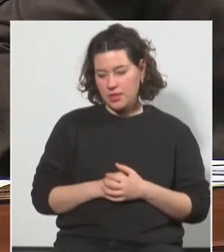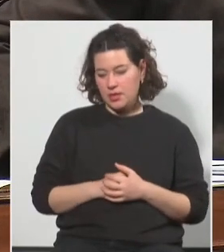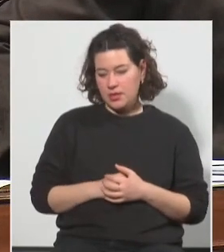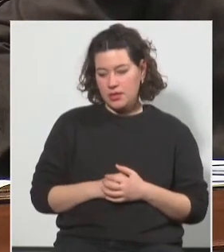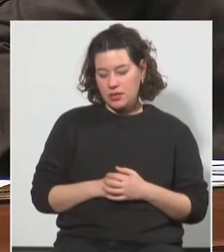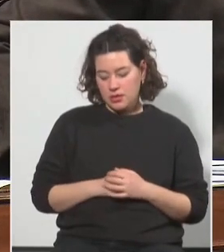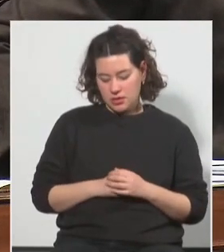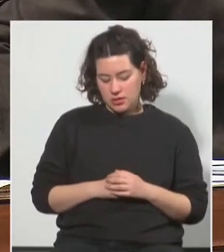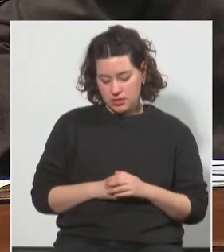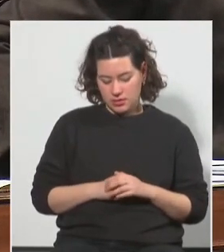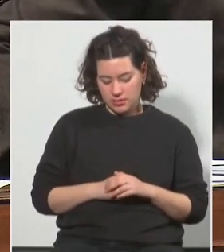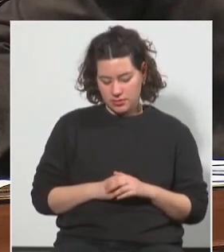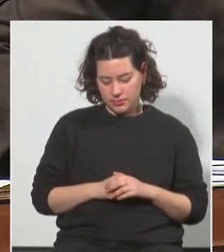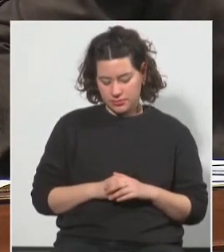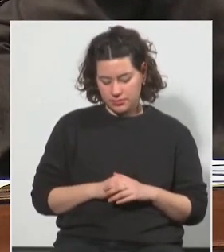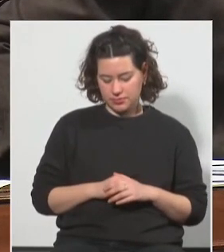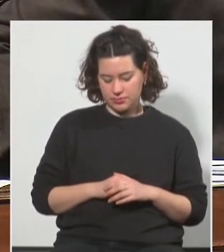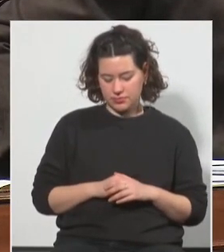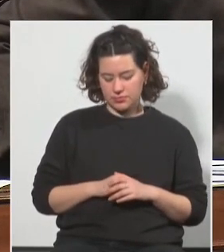Yo,